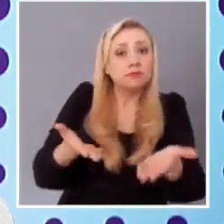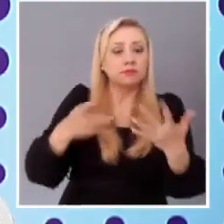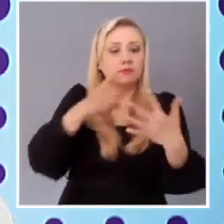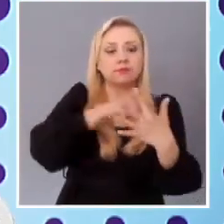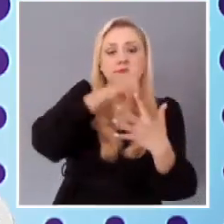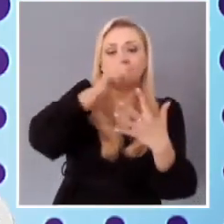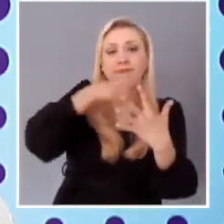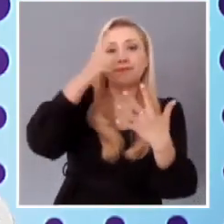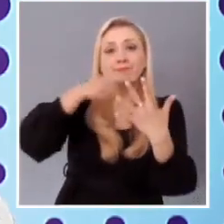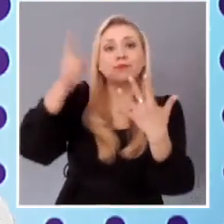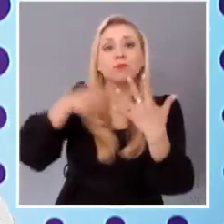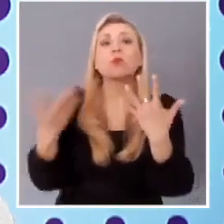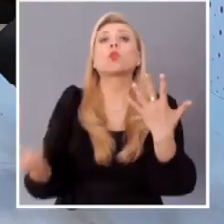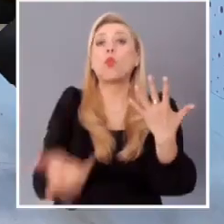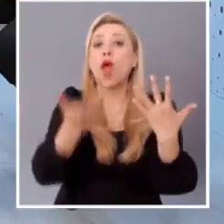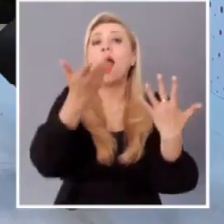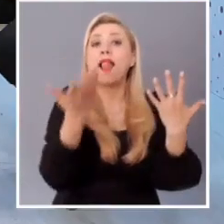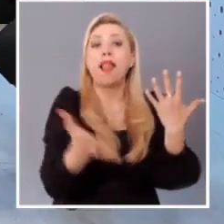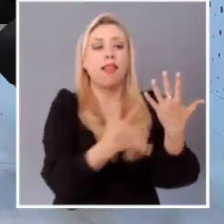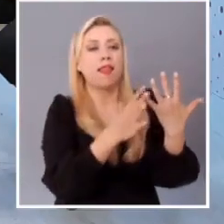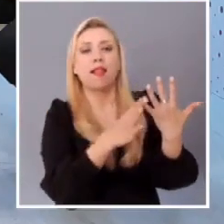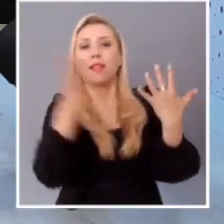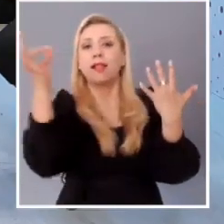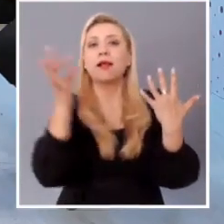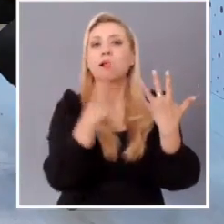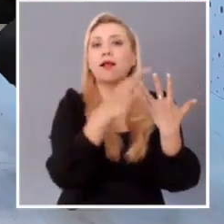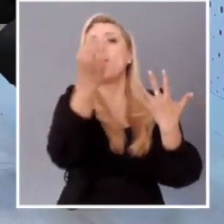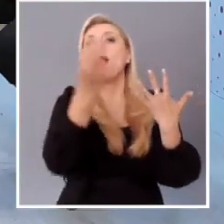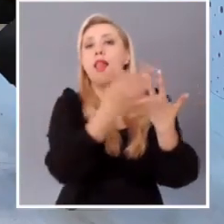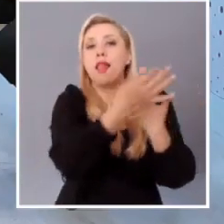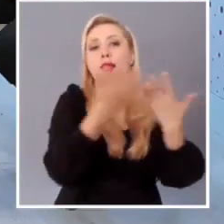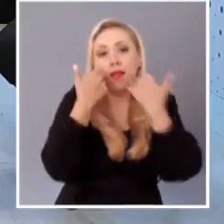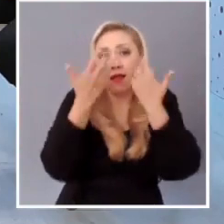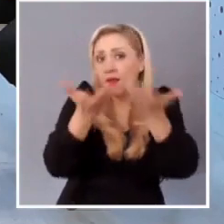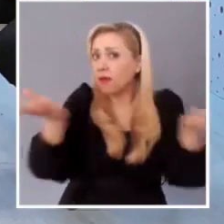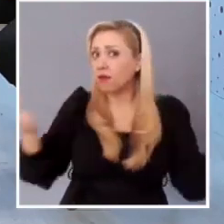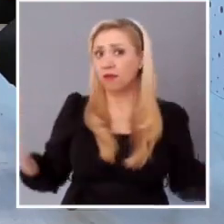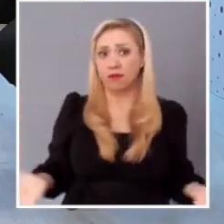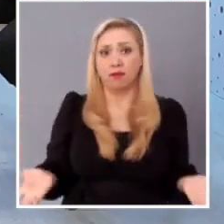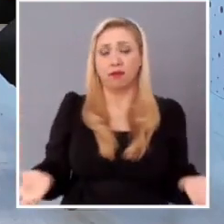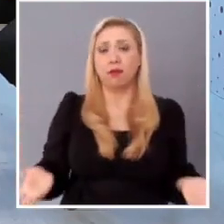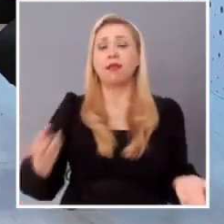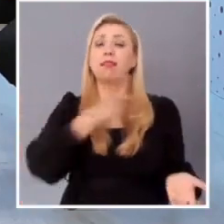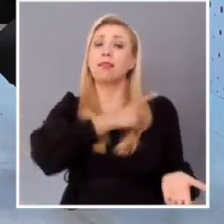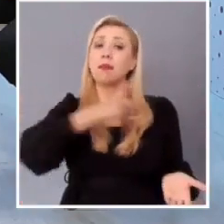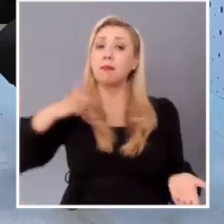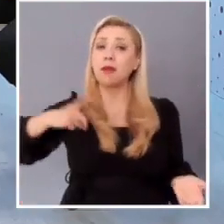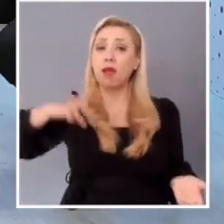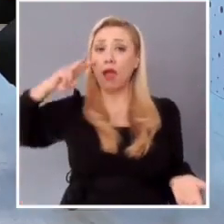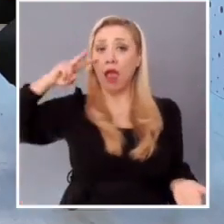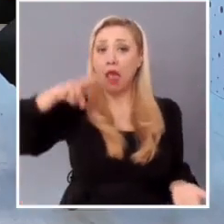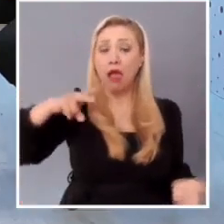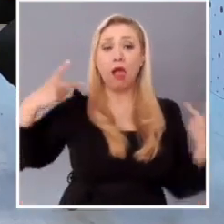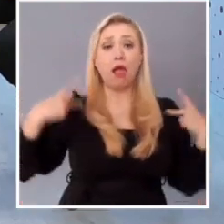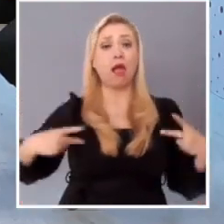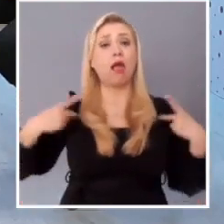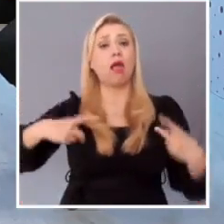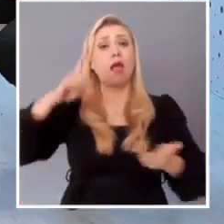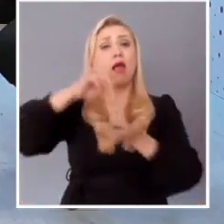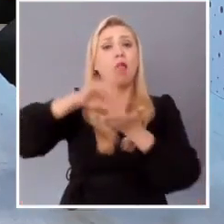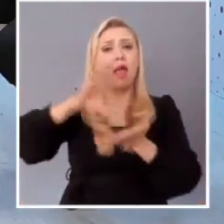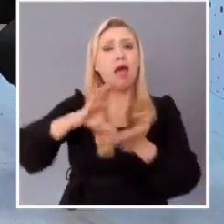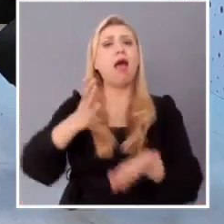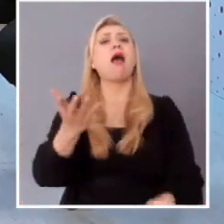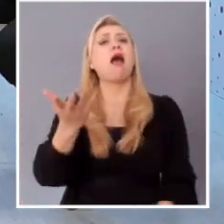puedan decidir. Entonces, antes de eso, lo que tenemos que hacer es reconocer que las personas con discapacidad tienen este derecho a